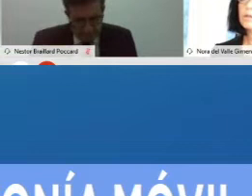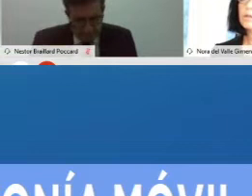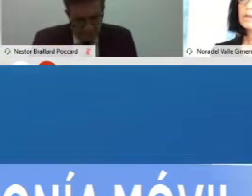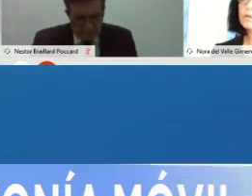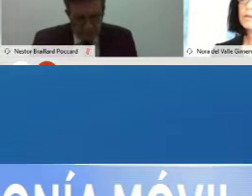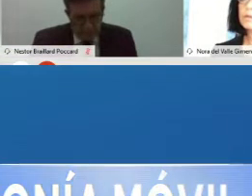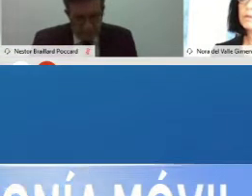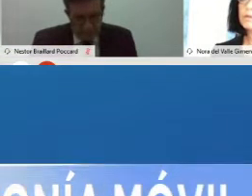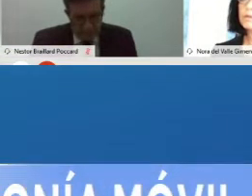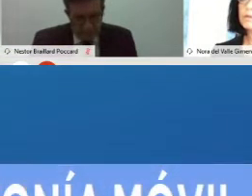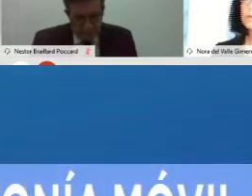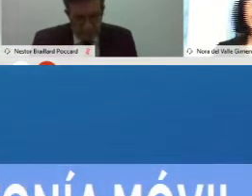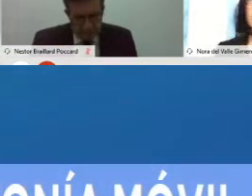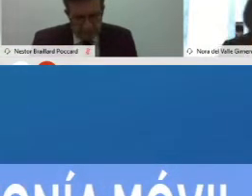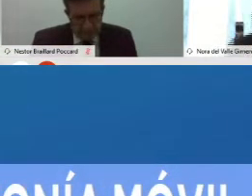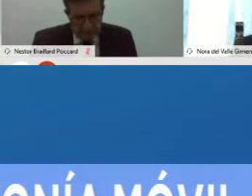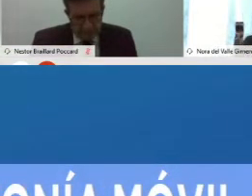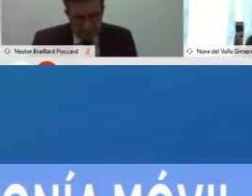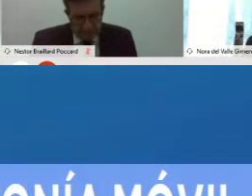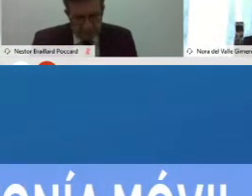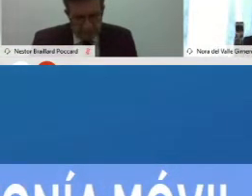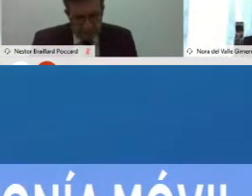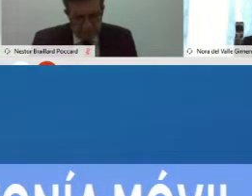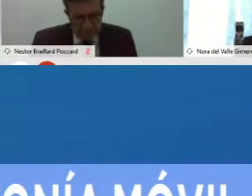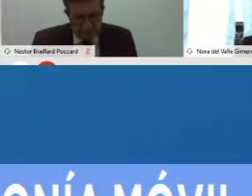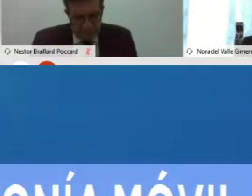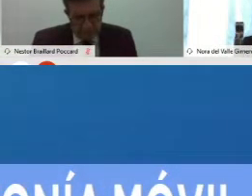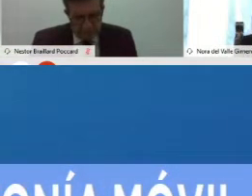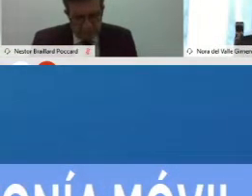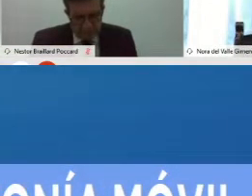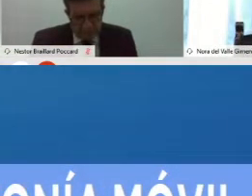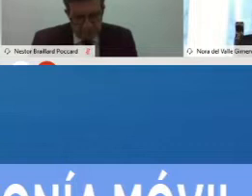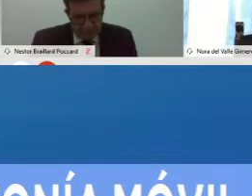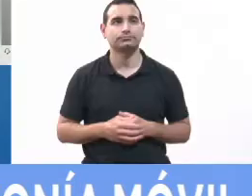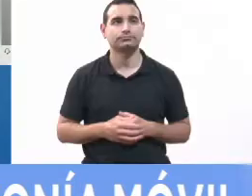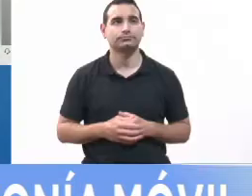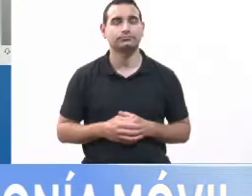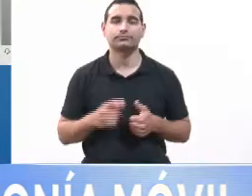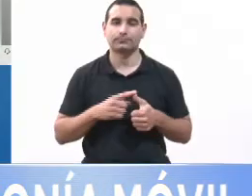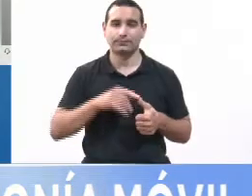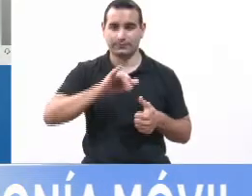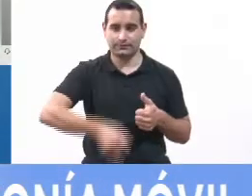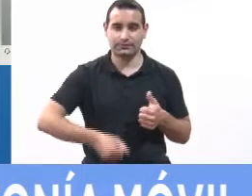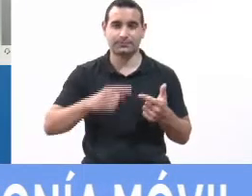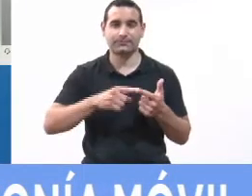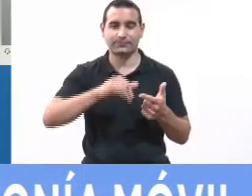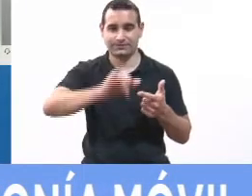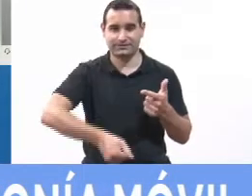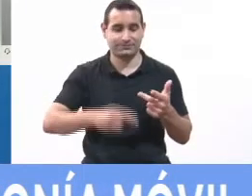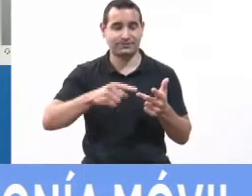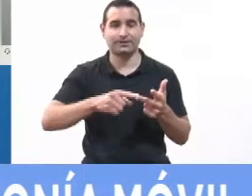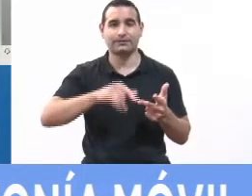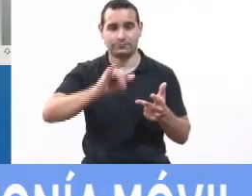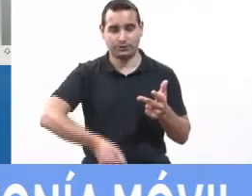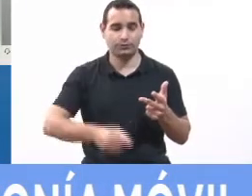Durango, afirmativo. Duré, afirmativo. Elías de Peri, afirmativo. Espínola, afirmativo. Fernández Agasti, afirmativo. Fiata, afirmativo.